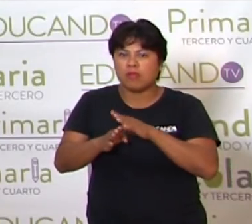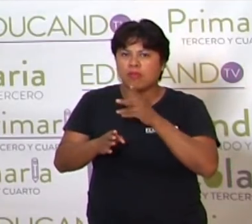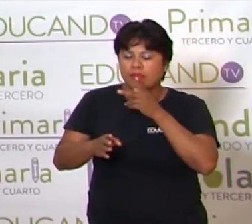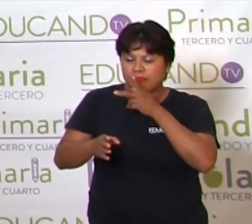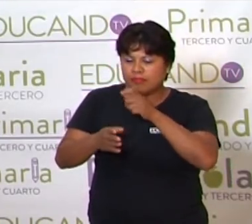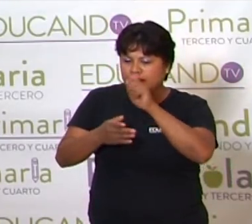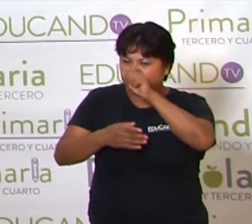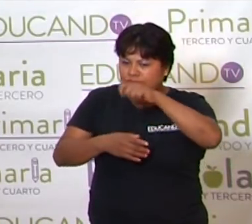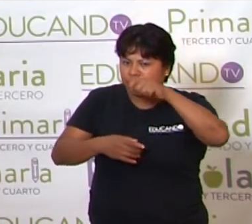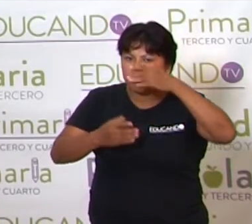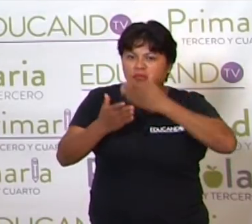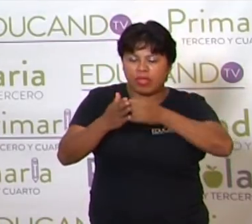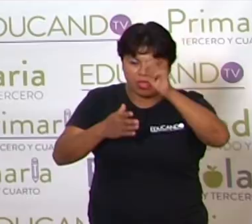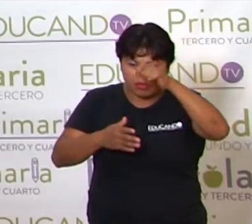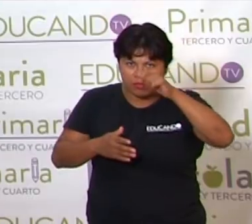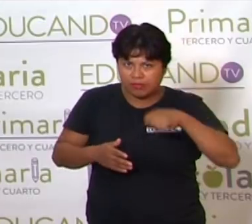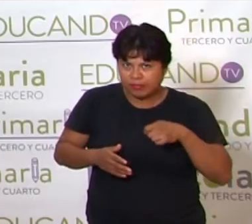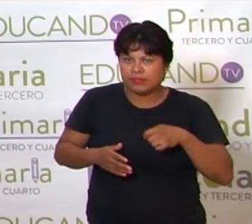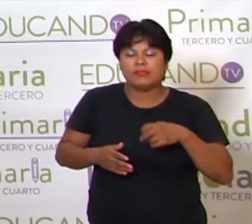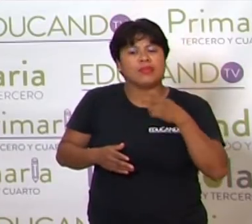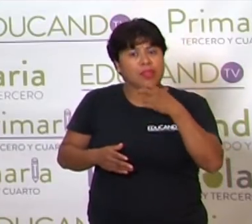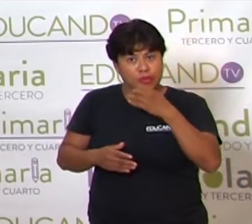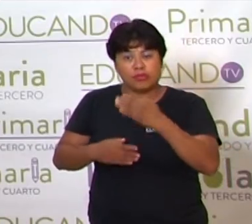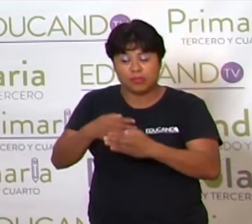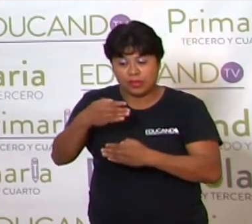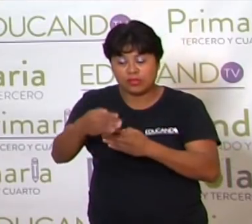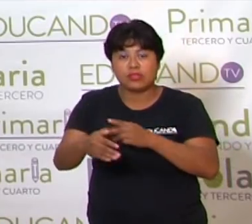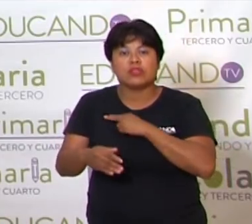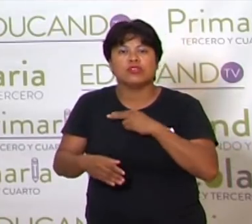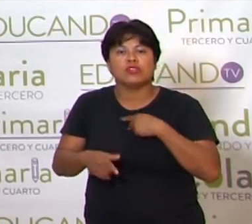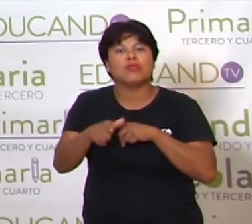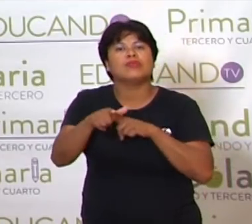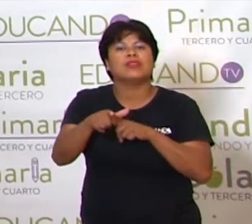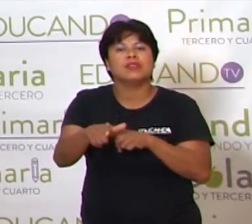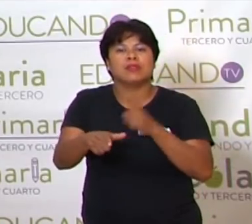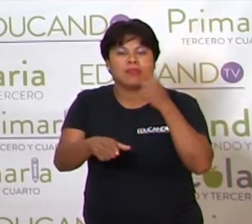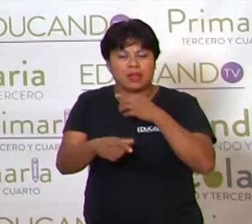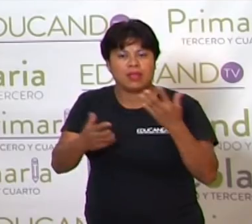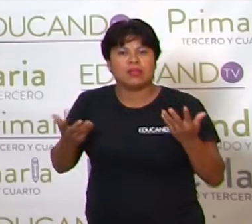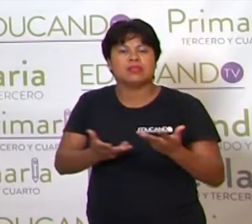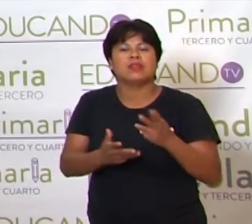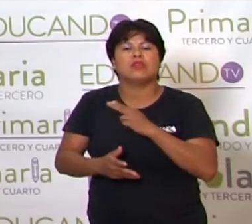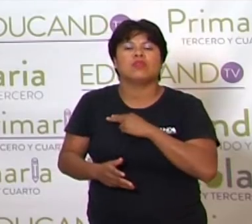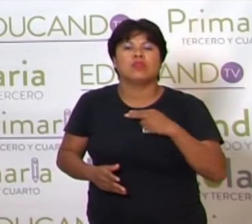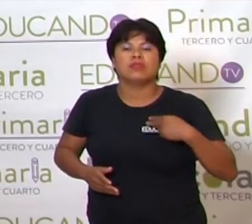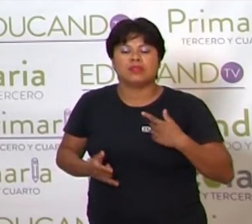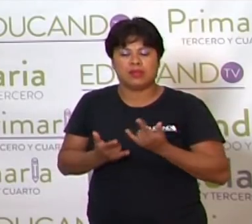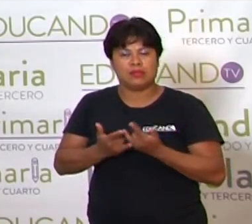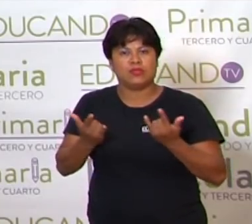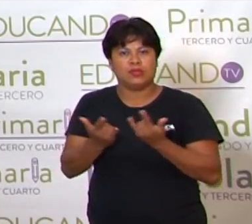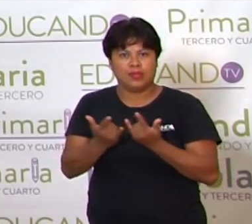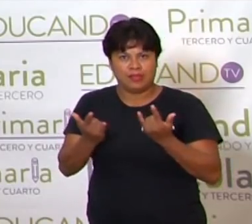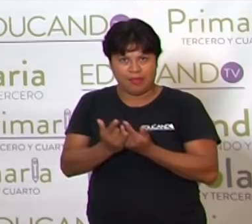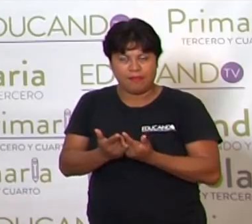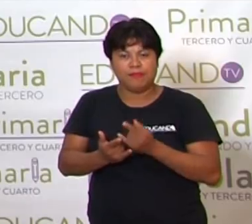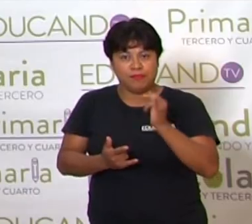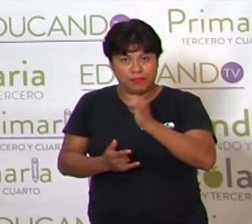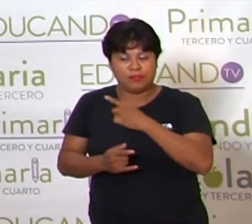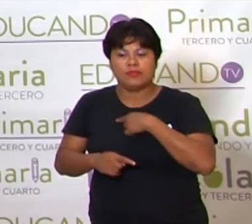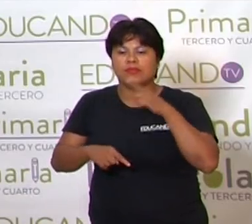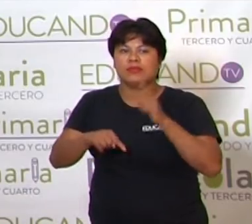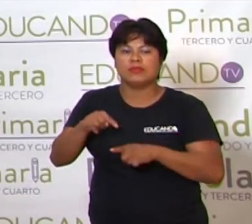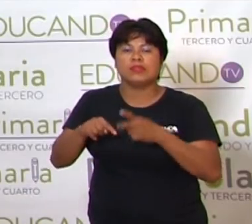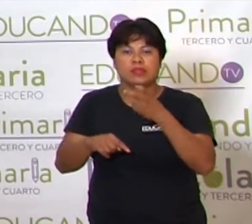ortografía. Estos son los pasos que vamos a seguir para hacer nuestra historieta. Así que voy a retirar